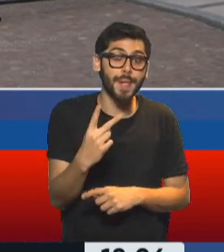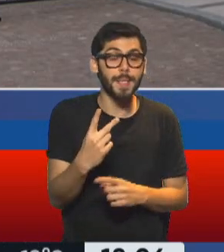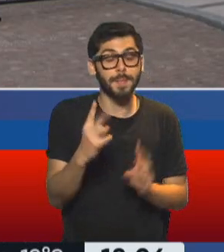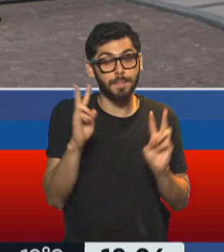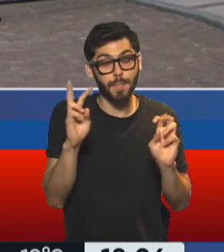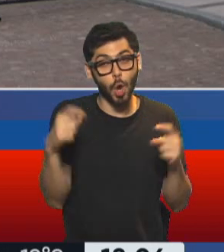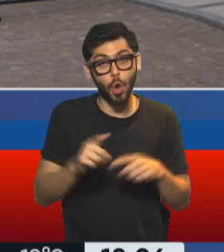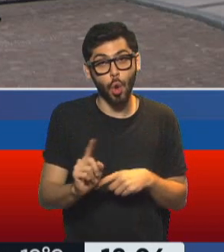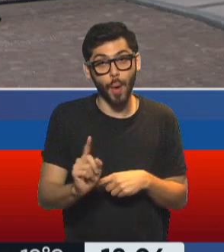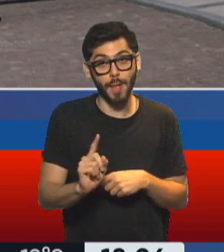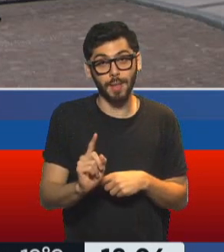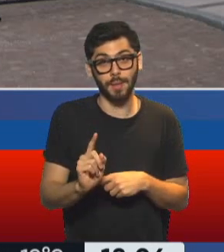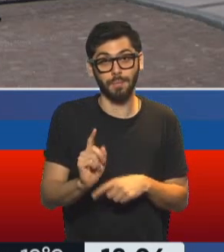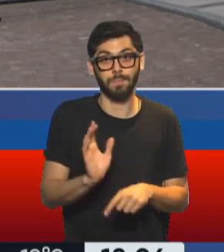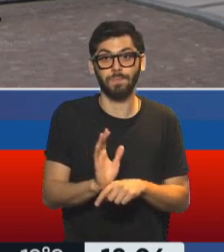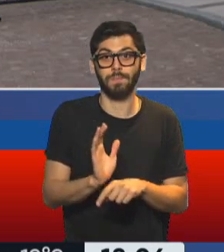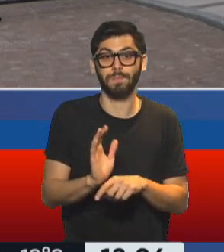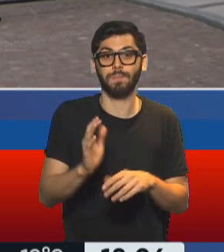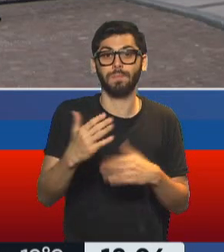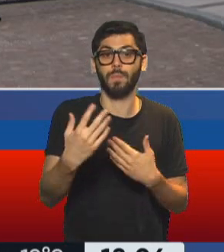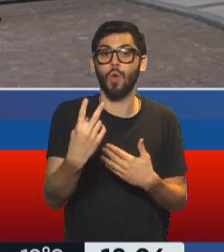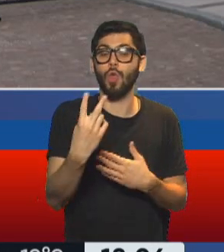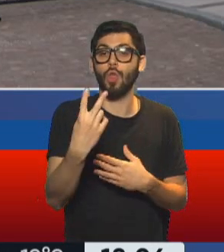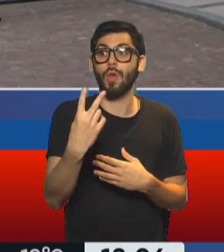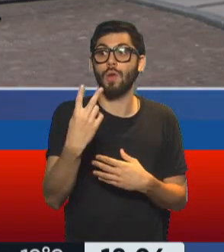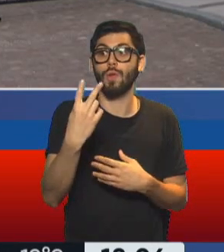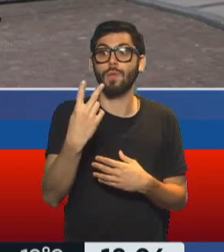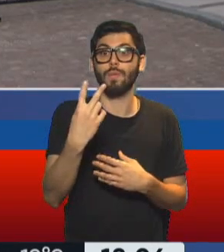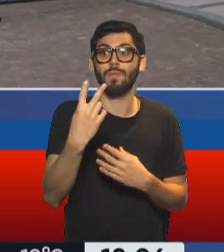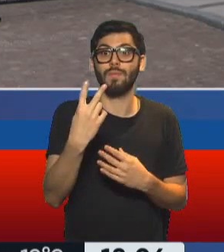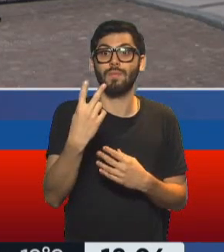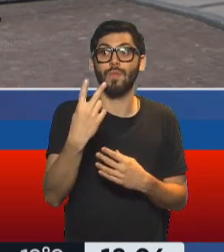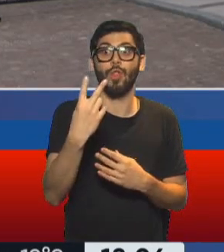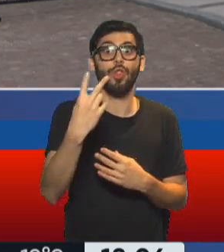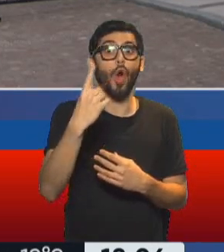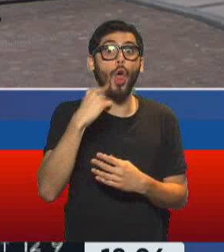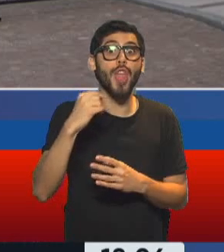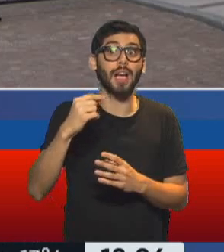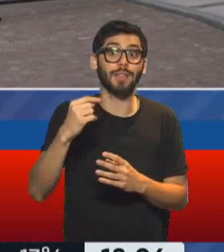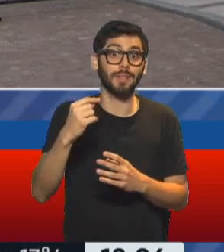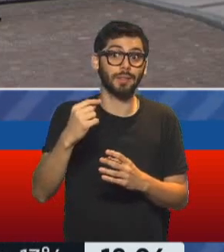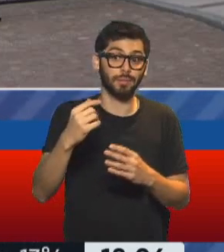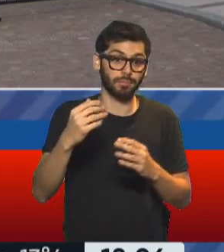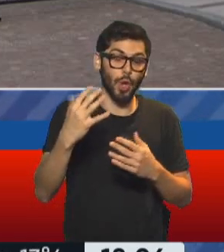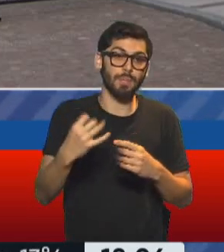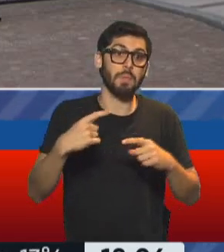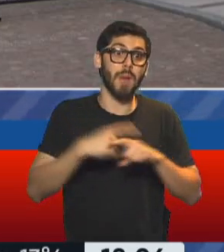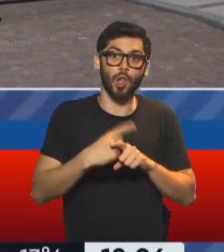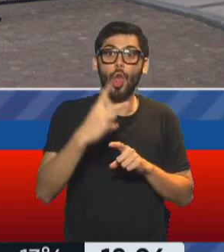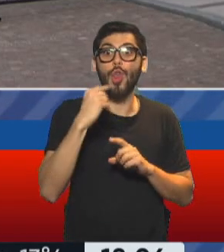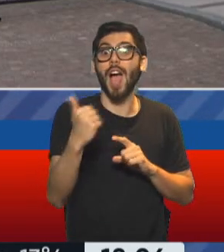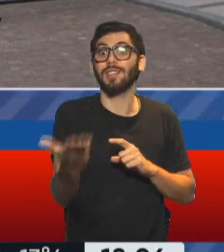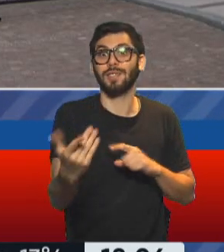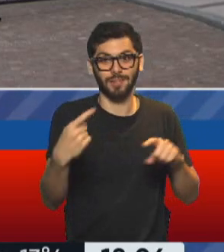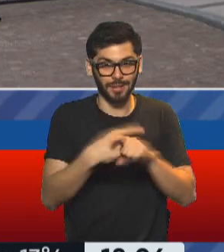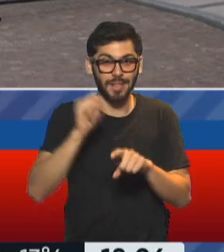generalmente pasan menos de 48 horas. Exactamente, son 34, Ariel. Entonces, no podría. Generalmente puede ser laxo eso,